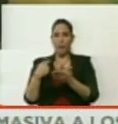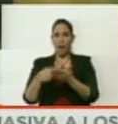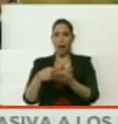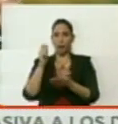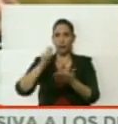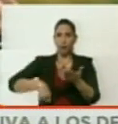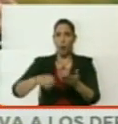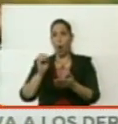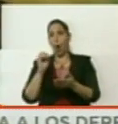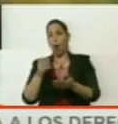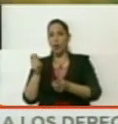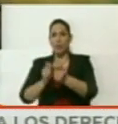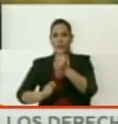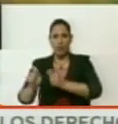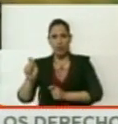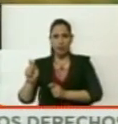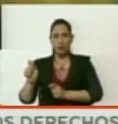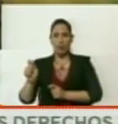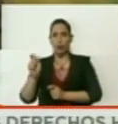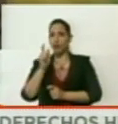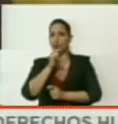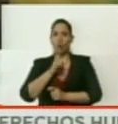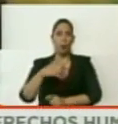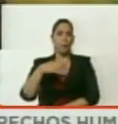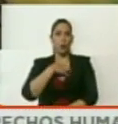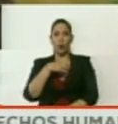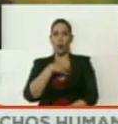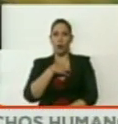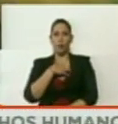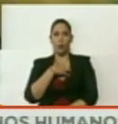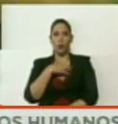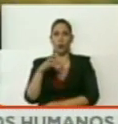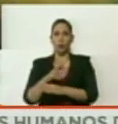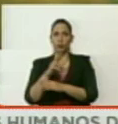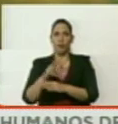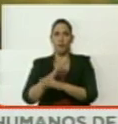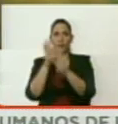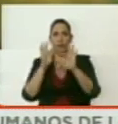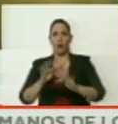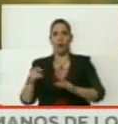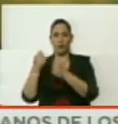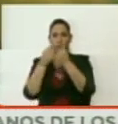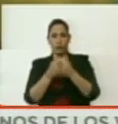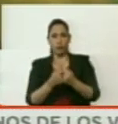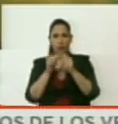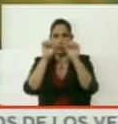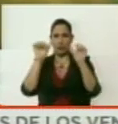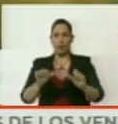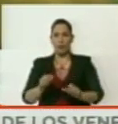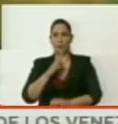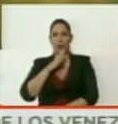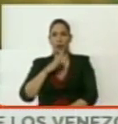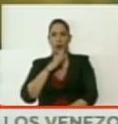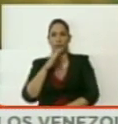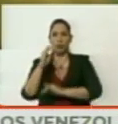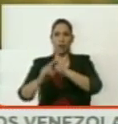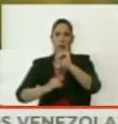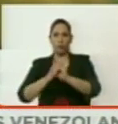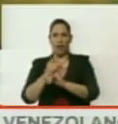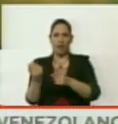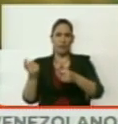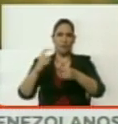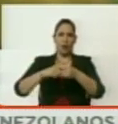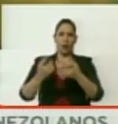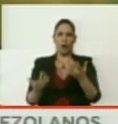electrónico, ni a transferencia. No podemos usar los mecanismos financieros del sistema bancario internacional. Es parte del